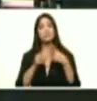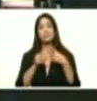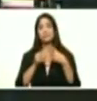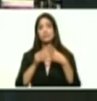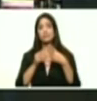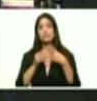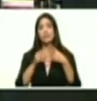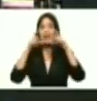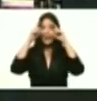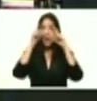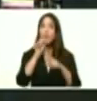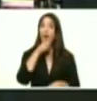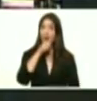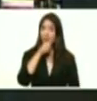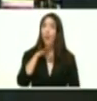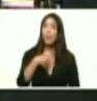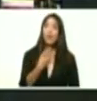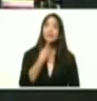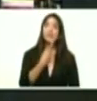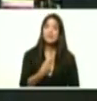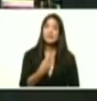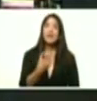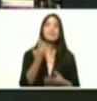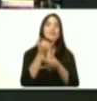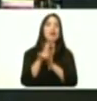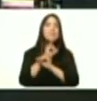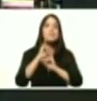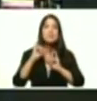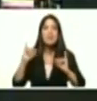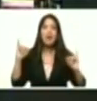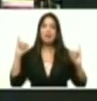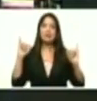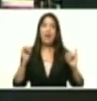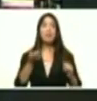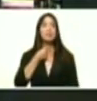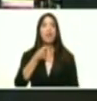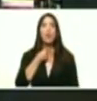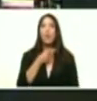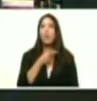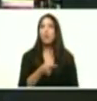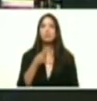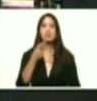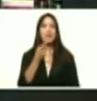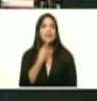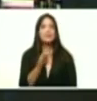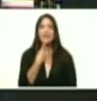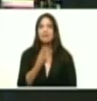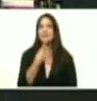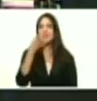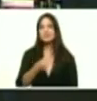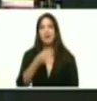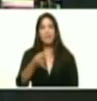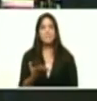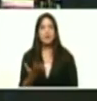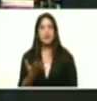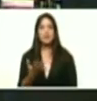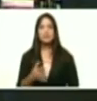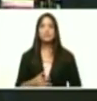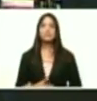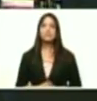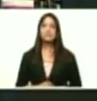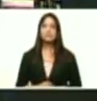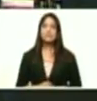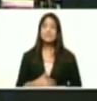Ramos Aluc, ahí sí se puede utilizar la palabra terminal, que te gusta mucho practicar. El agotamiento, yo diría